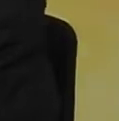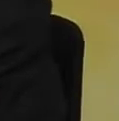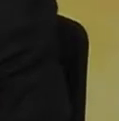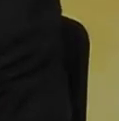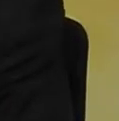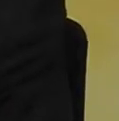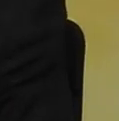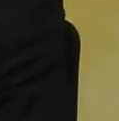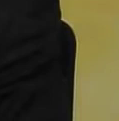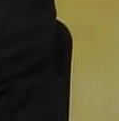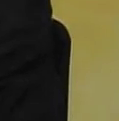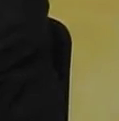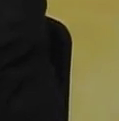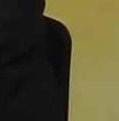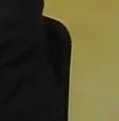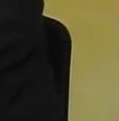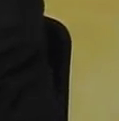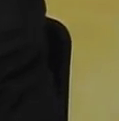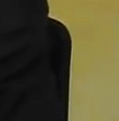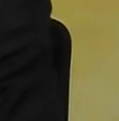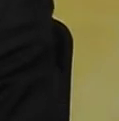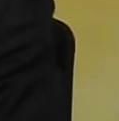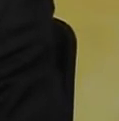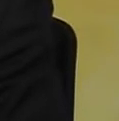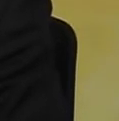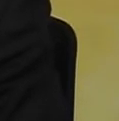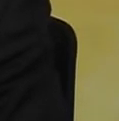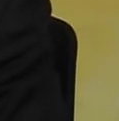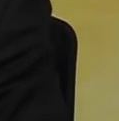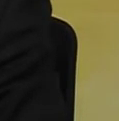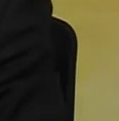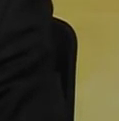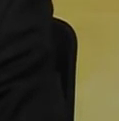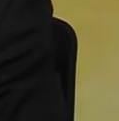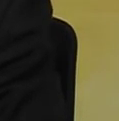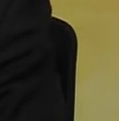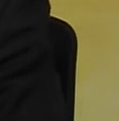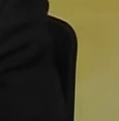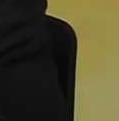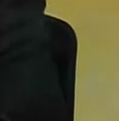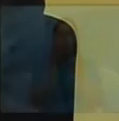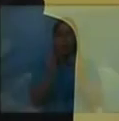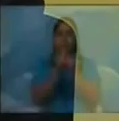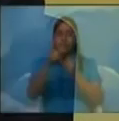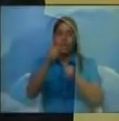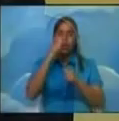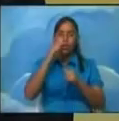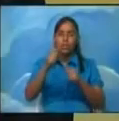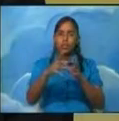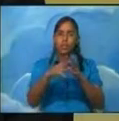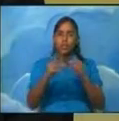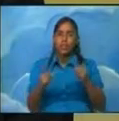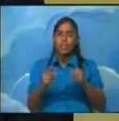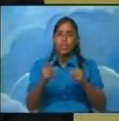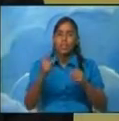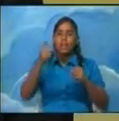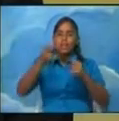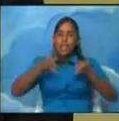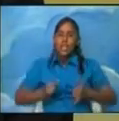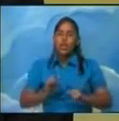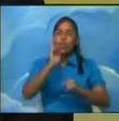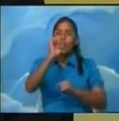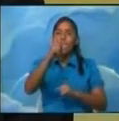ser agradecidos. Continúa en el versículo 6. Y lo que hizo con Datán y Abirán, hijos de